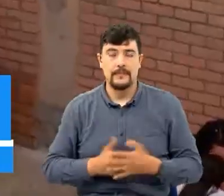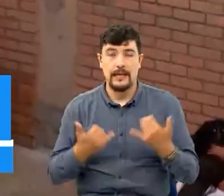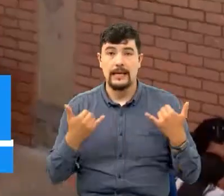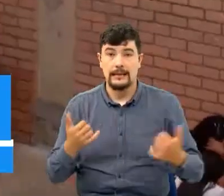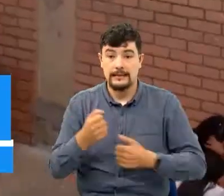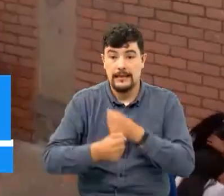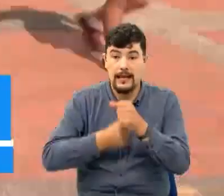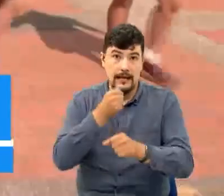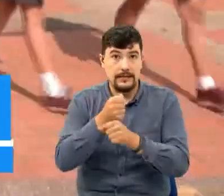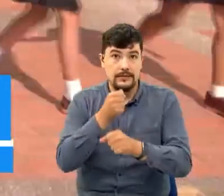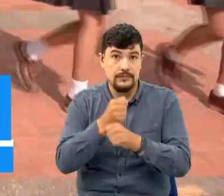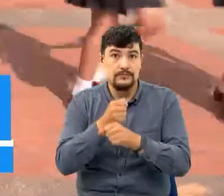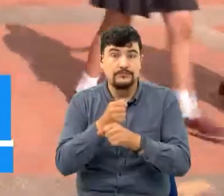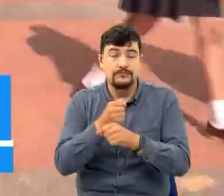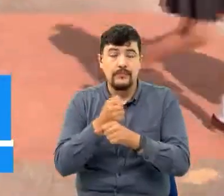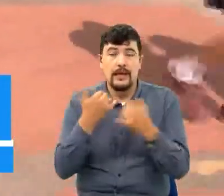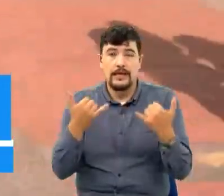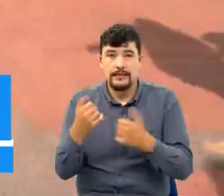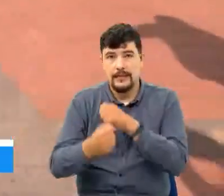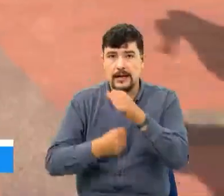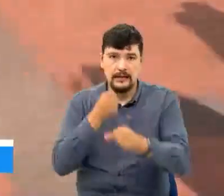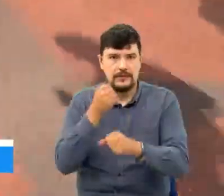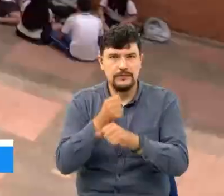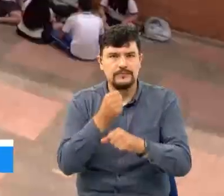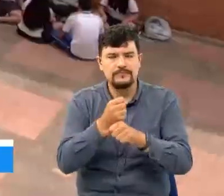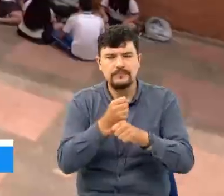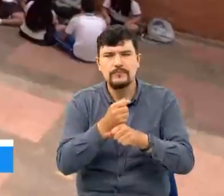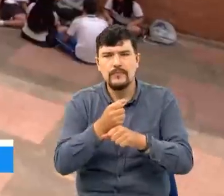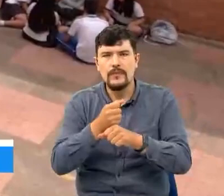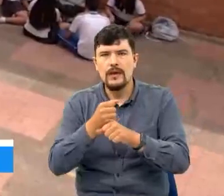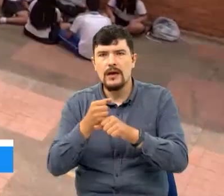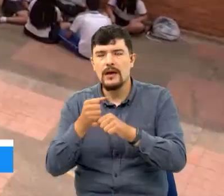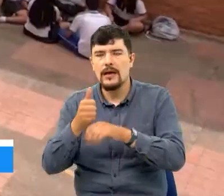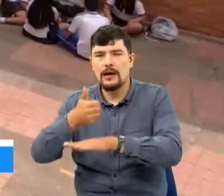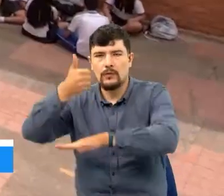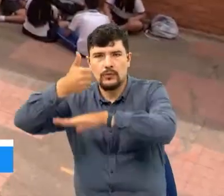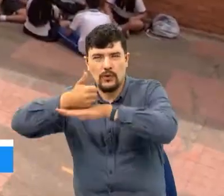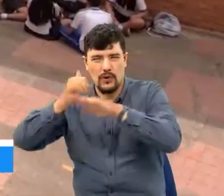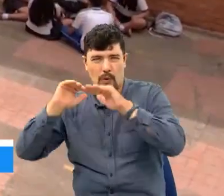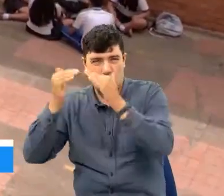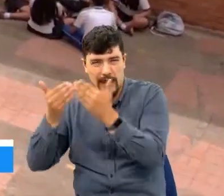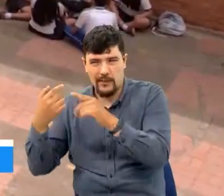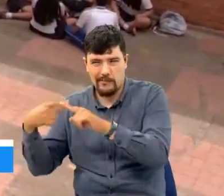año más vigilancia por la zona para que los estudiantes asistan tranquilamente a sus clases.